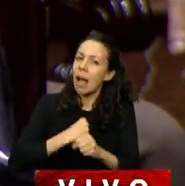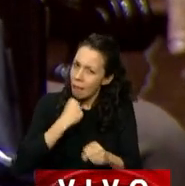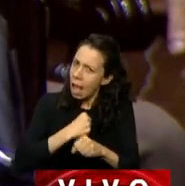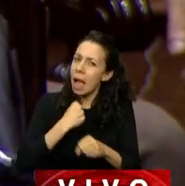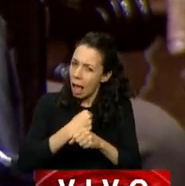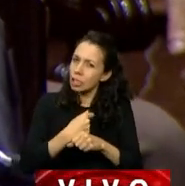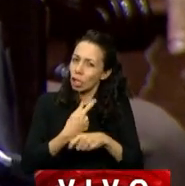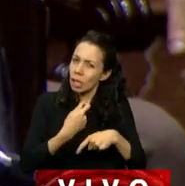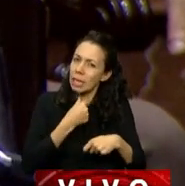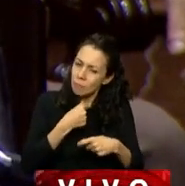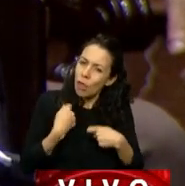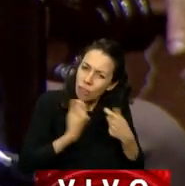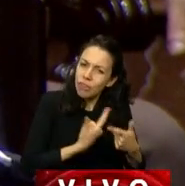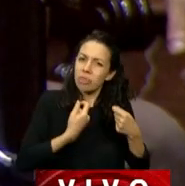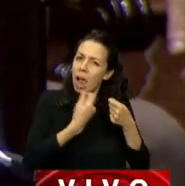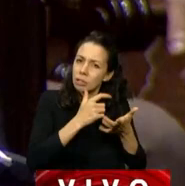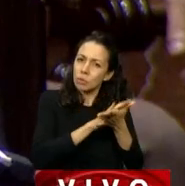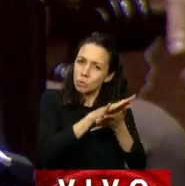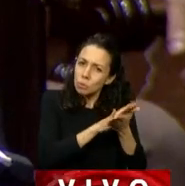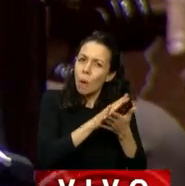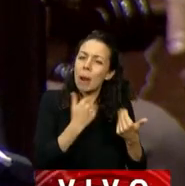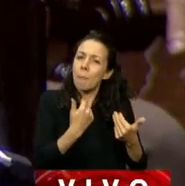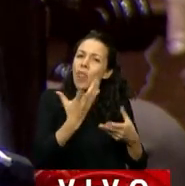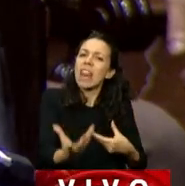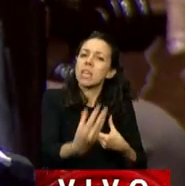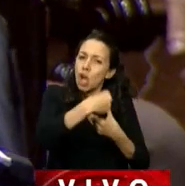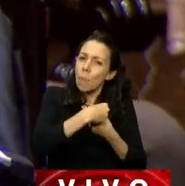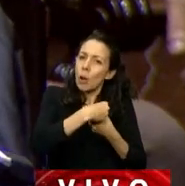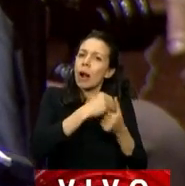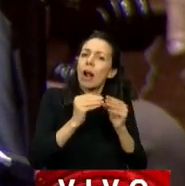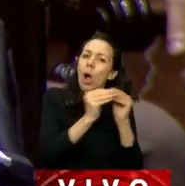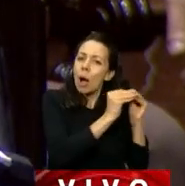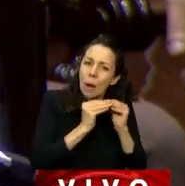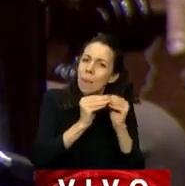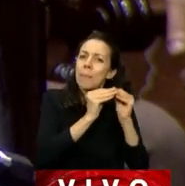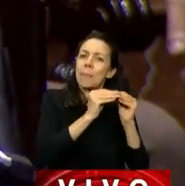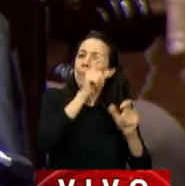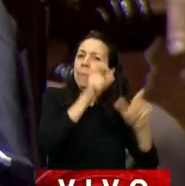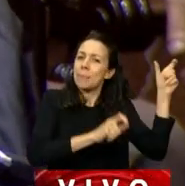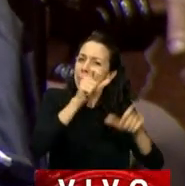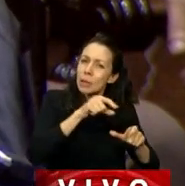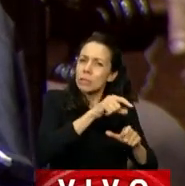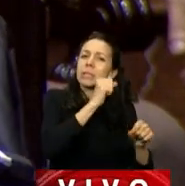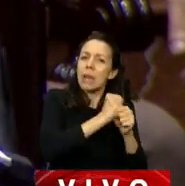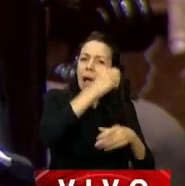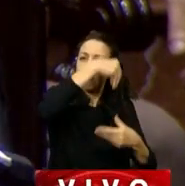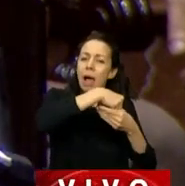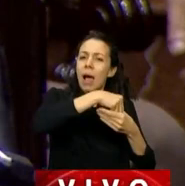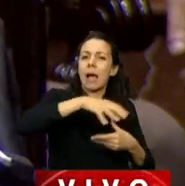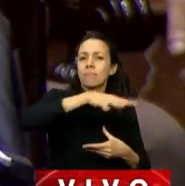dando respuesta e incorporando también a nuestras compañeras, compañeres y compañeros de la